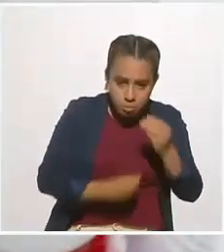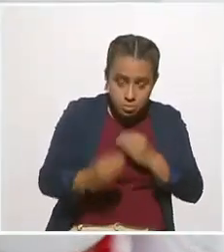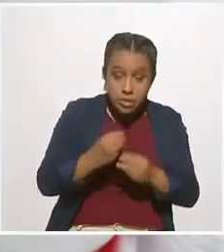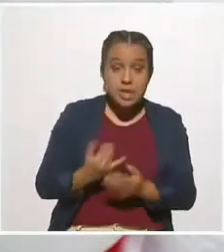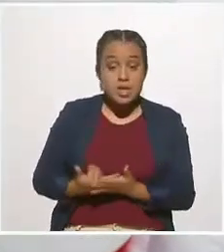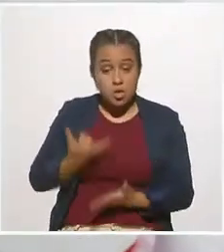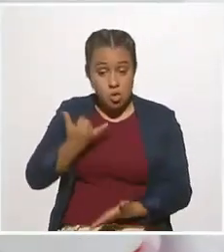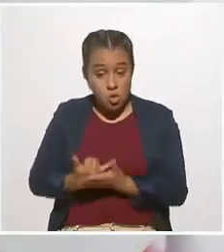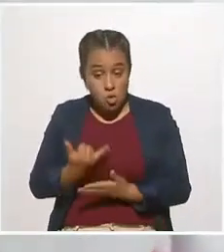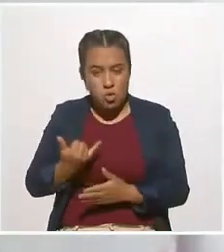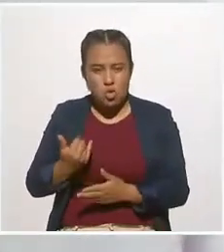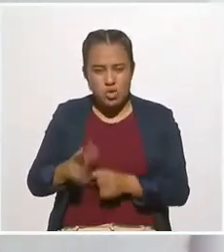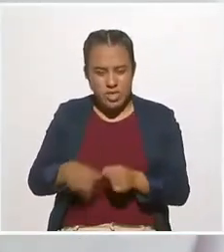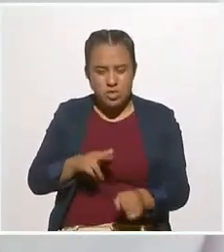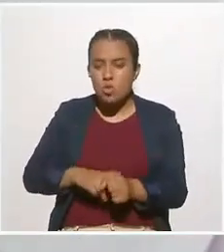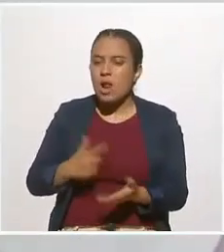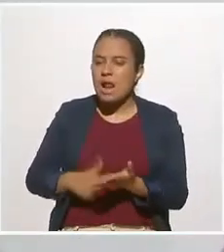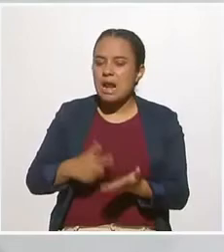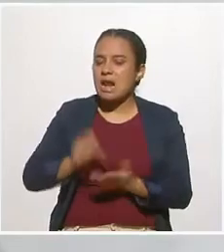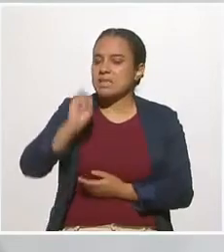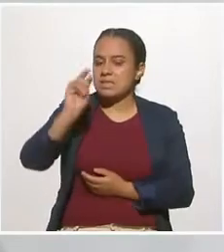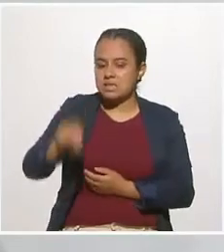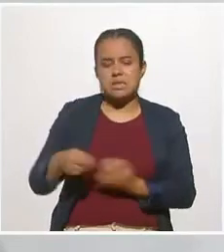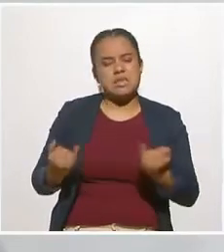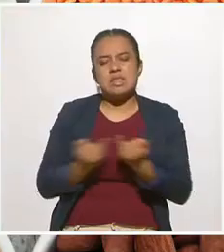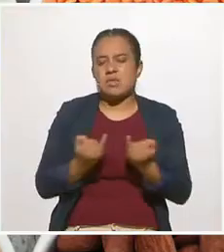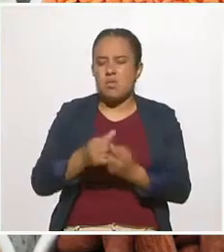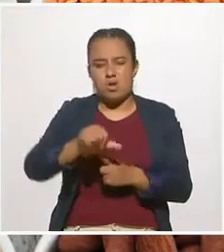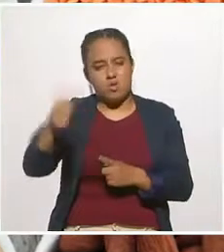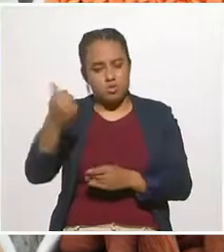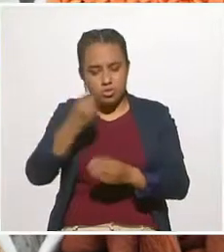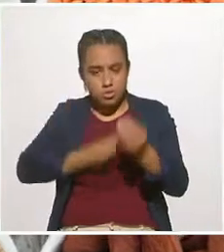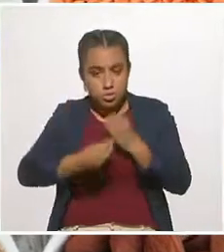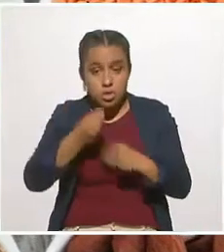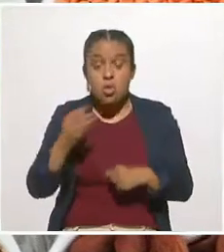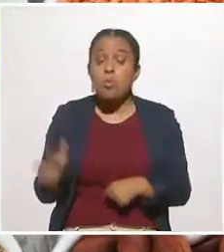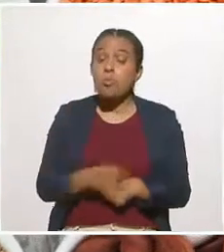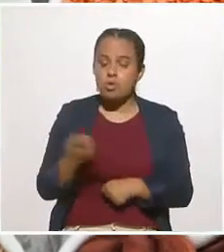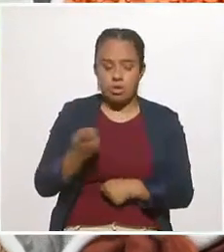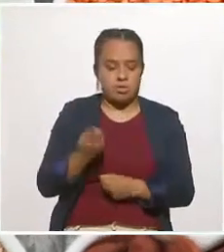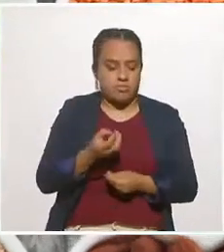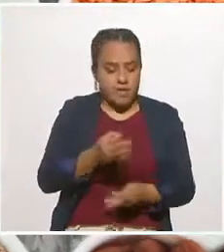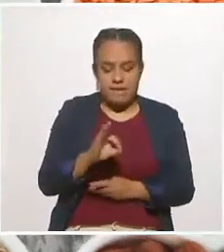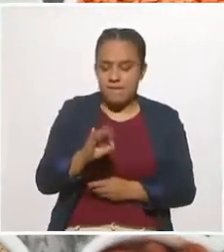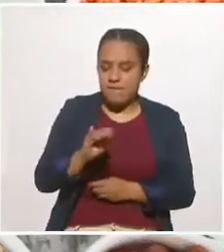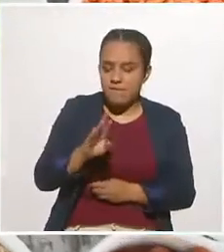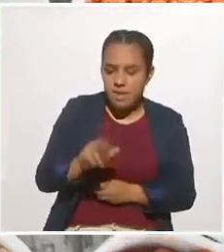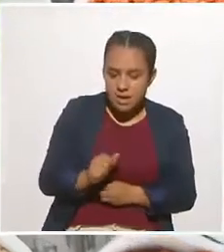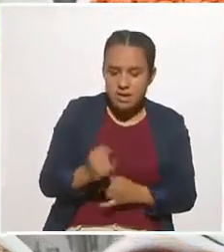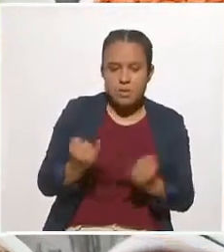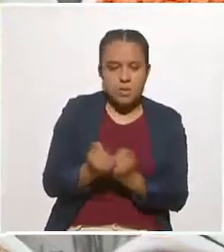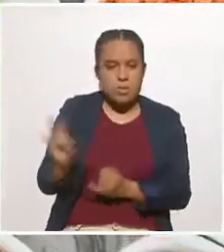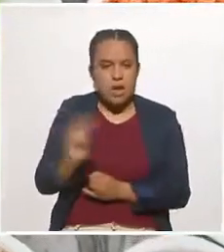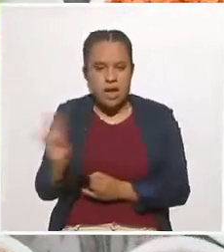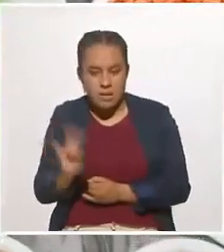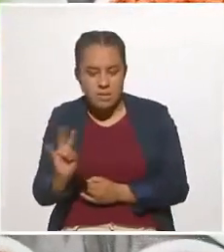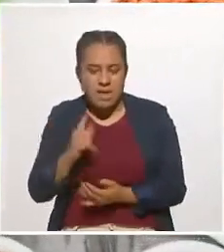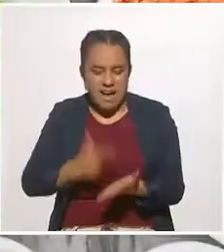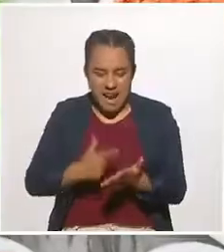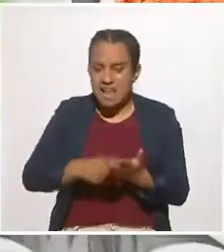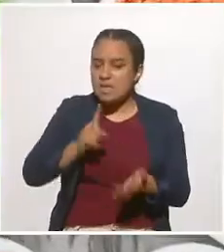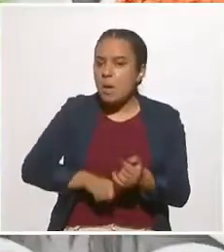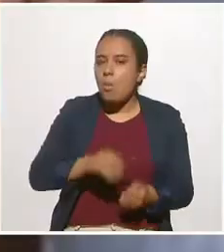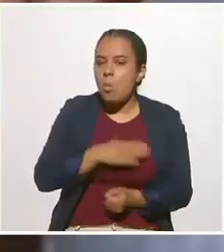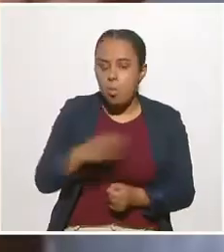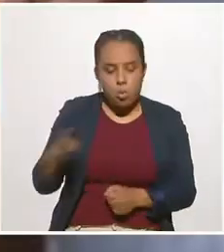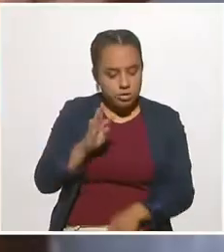grasa, entre otros alimentos, ya que aportan fibra, proteína y ácidos grasos esenciales. Cuanto